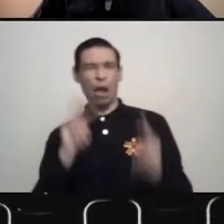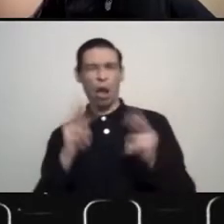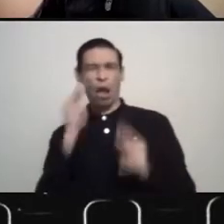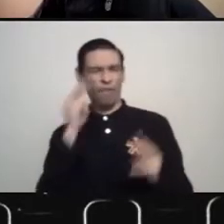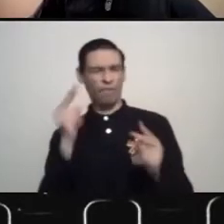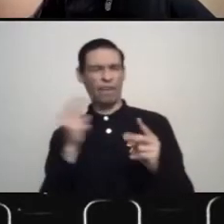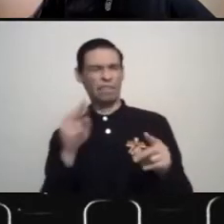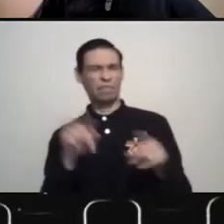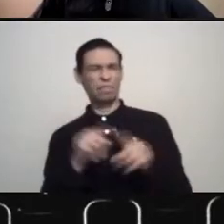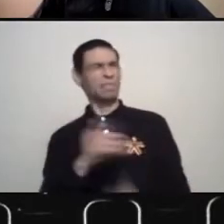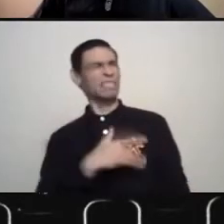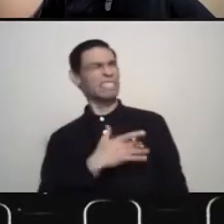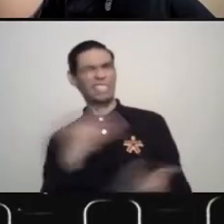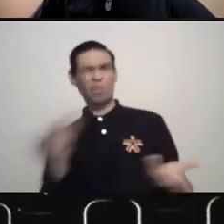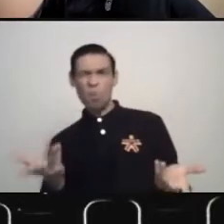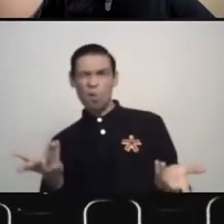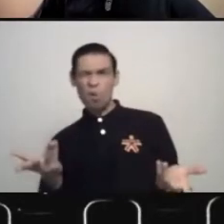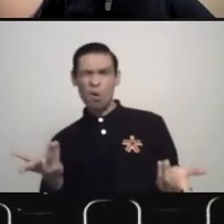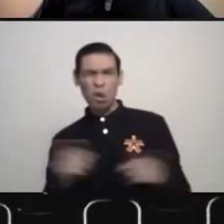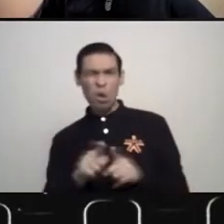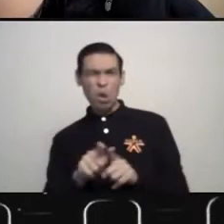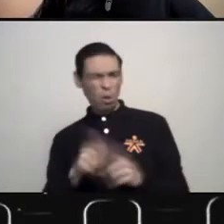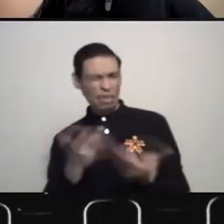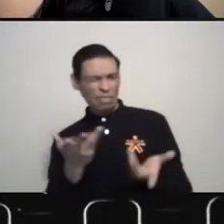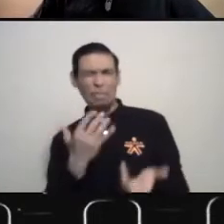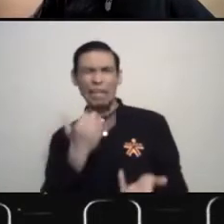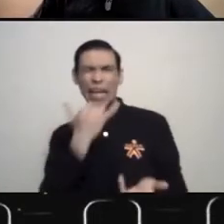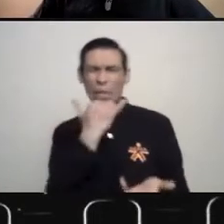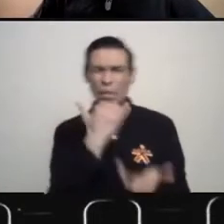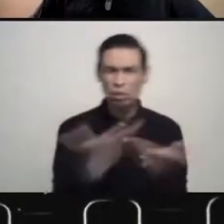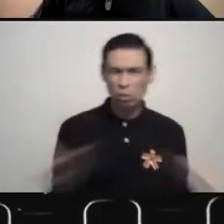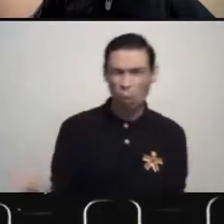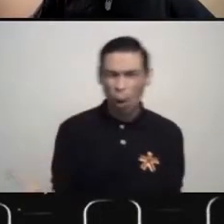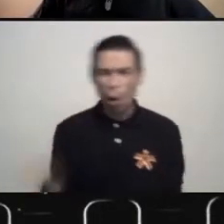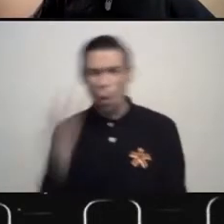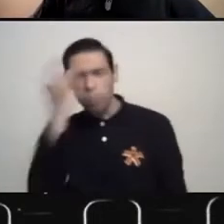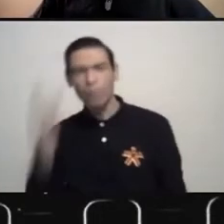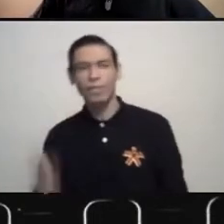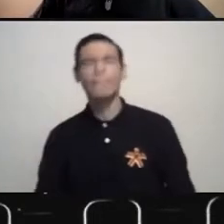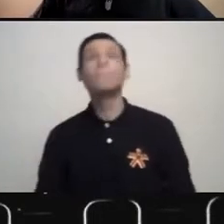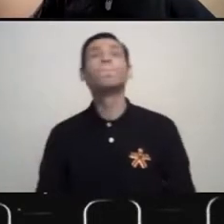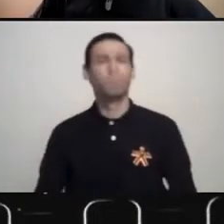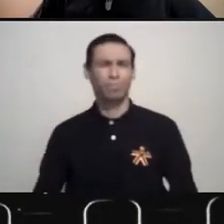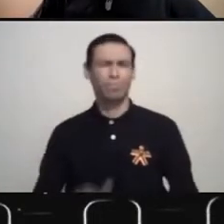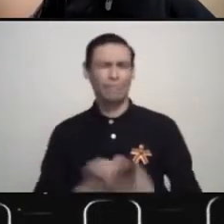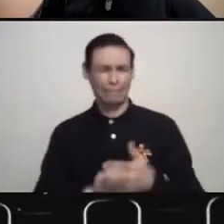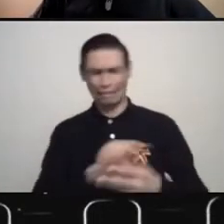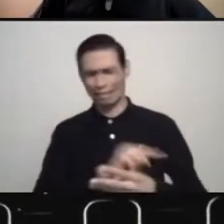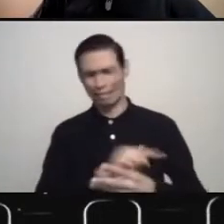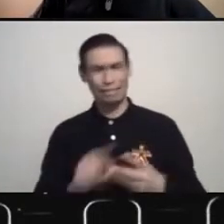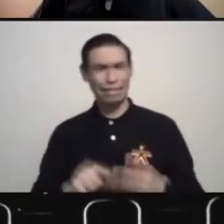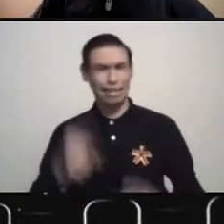¿No? Y eso fue como un reto particular. Esos son como los tres retos por encima,